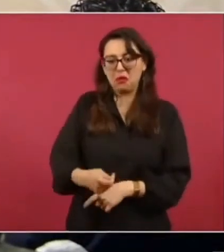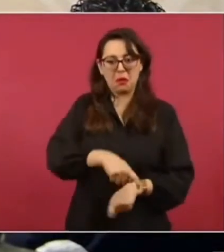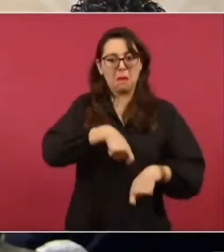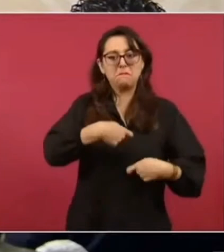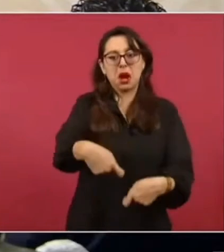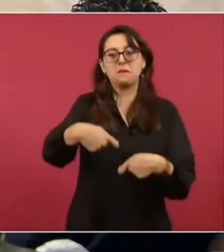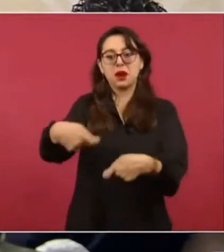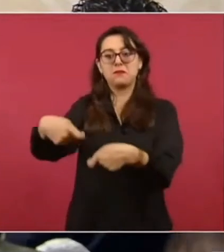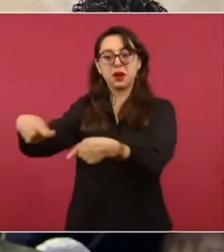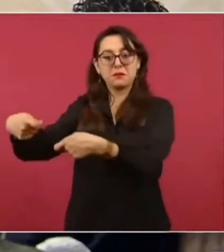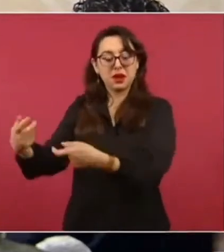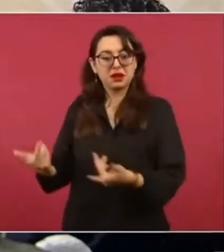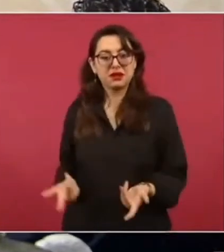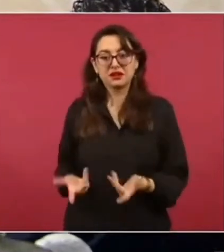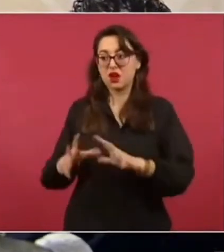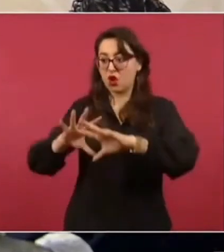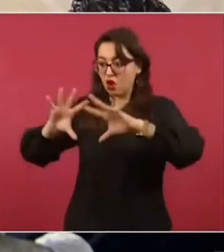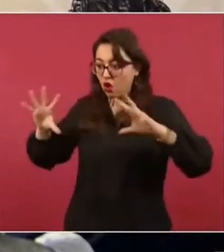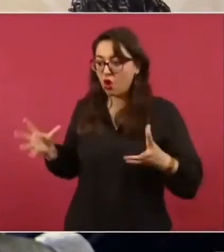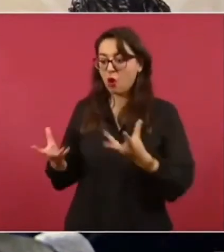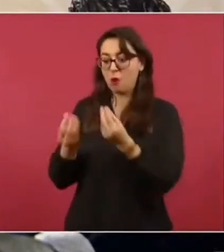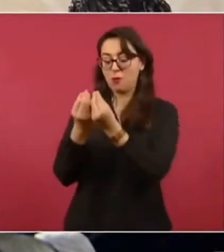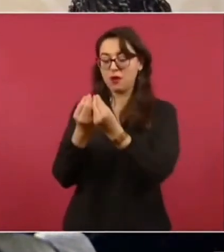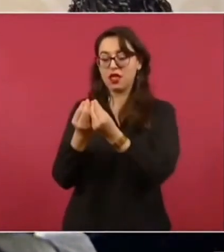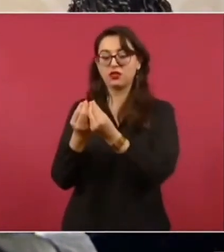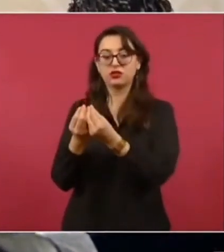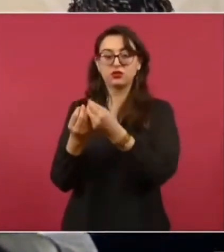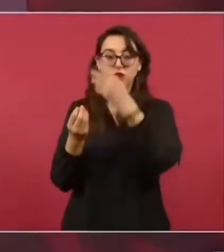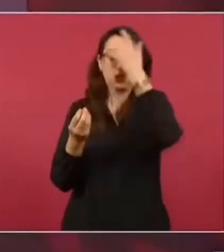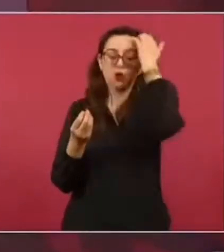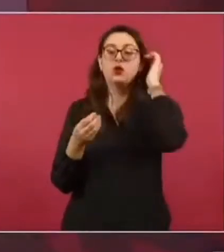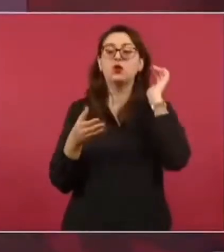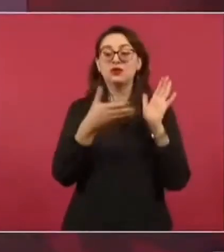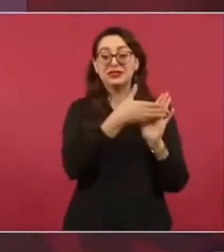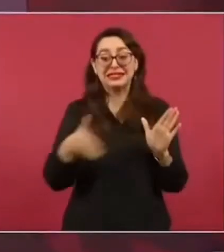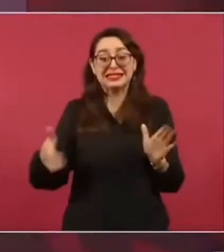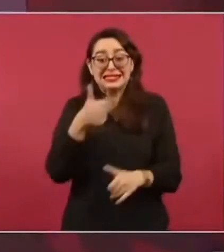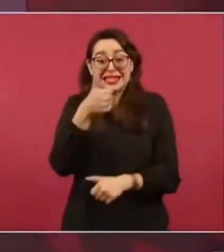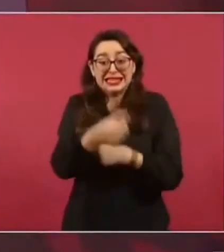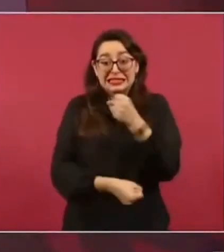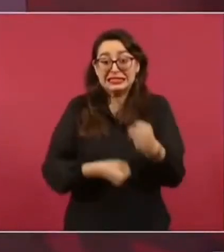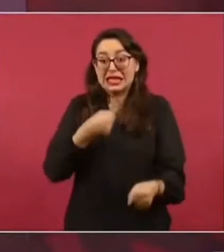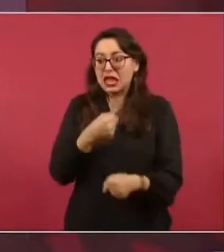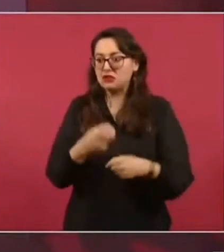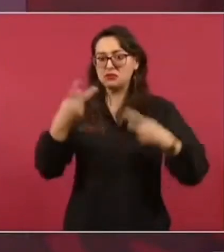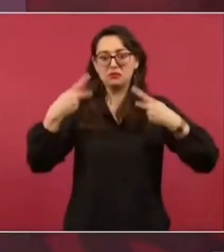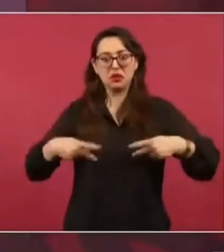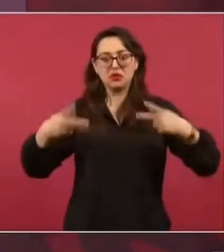que ya acumulan, de acuerdo a la revista Forbes, al término de su sexenio,